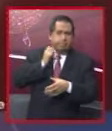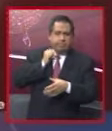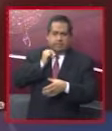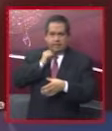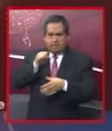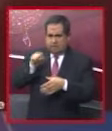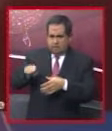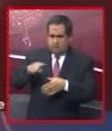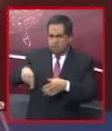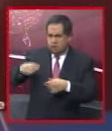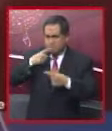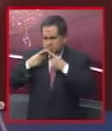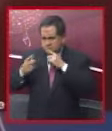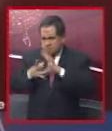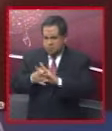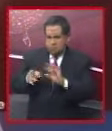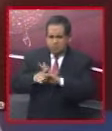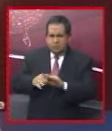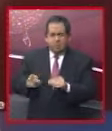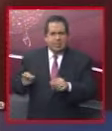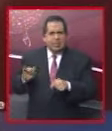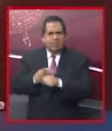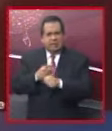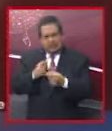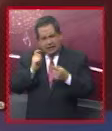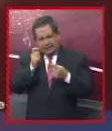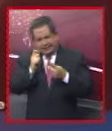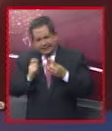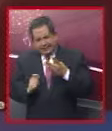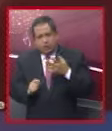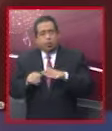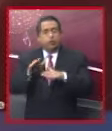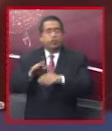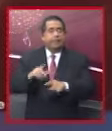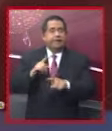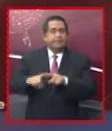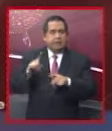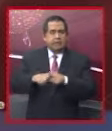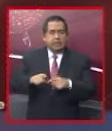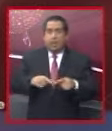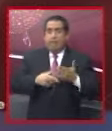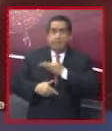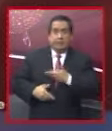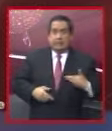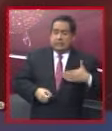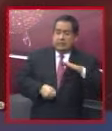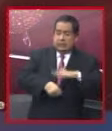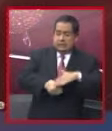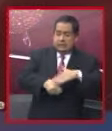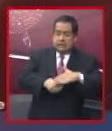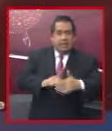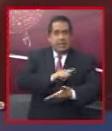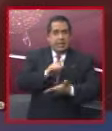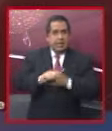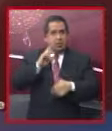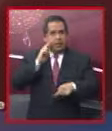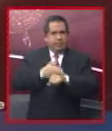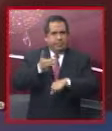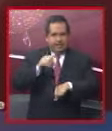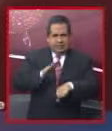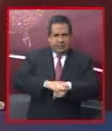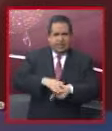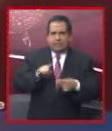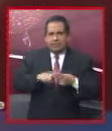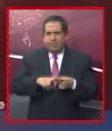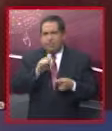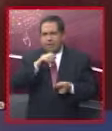caso los senadores van a analizar ahí minuta a minuta sobre las observaciones del Ejecutivo a la Ley General de Responsabilidades Administrativas de los Servidores